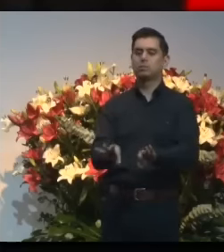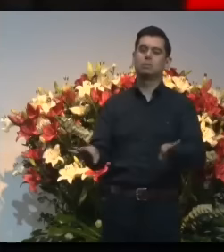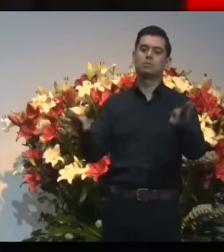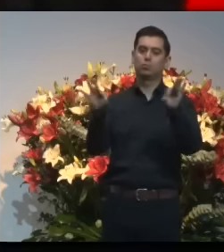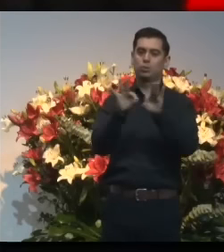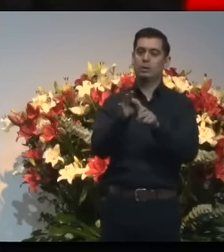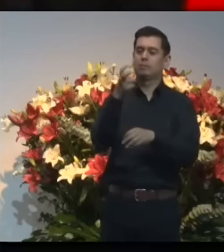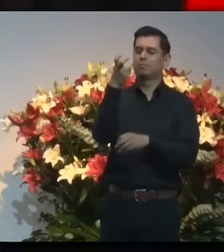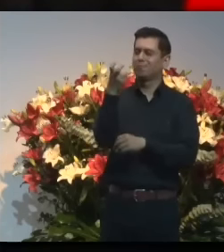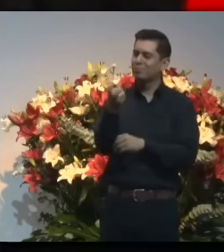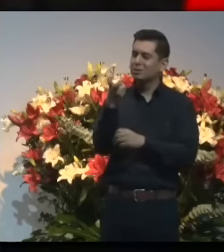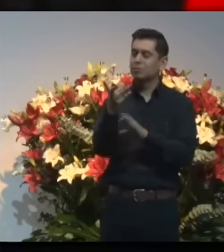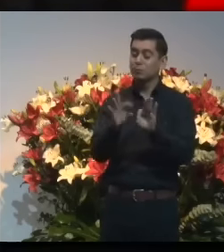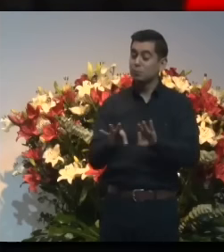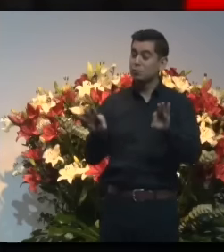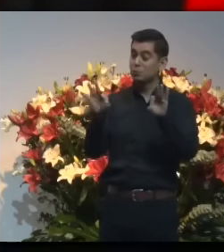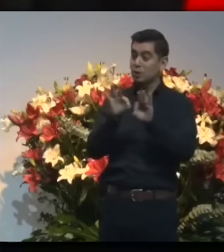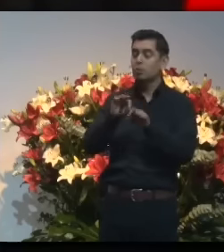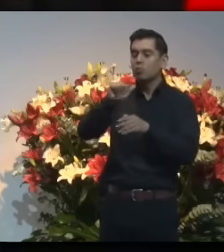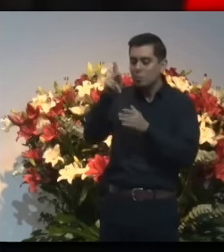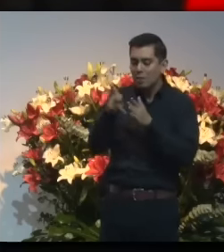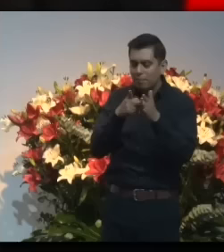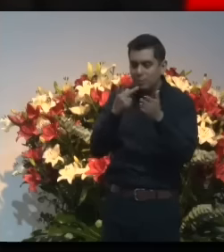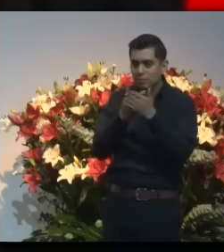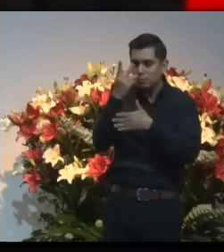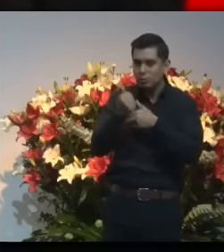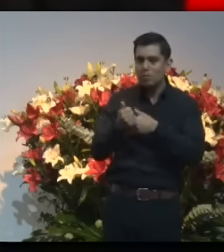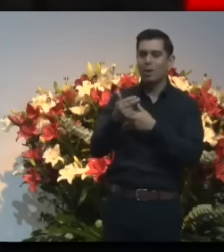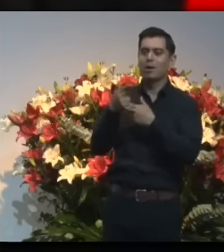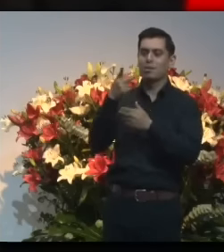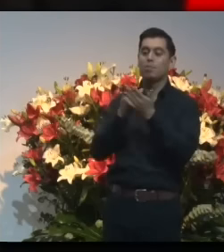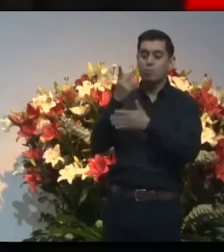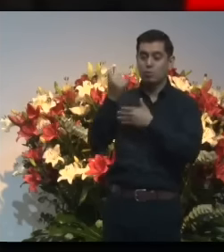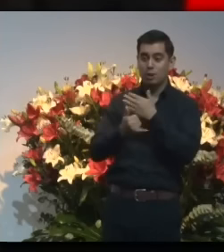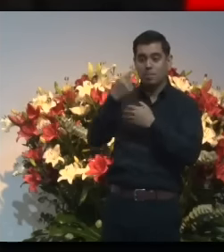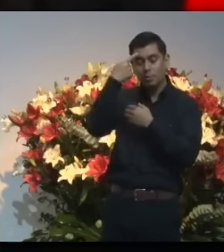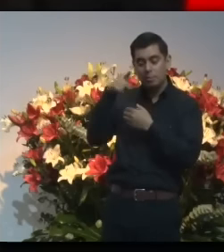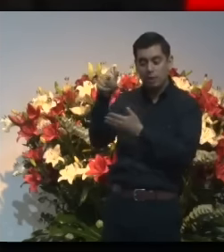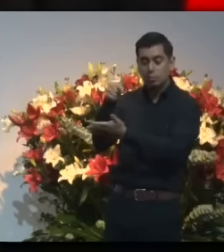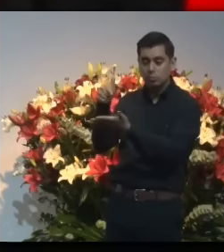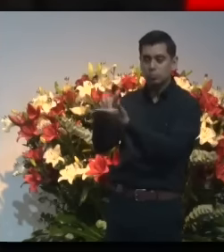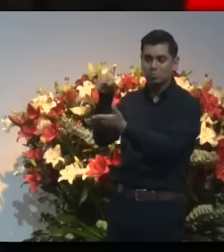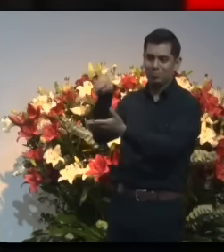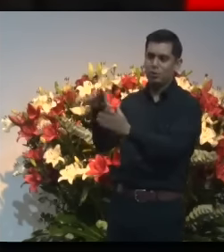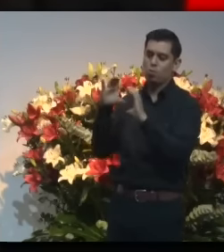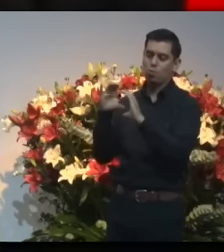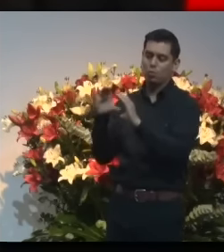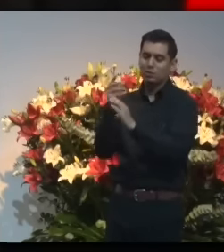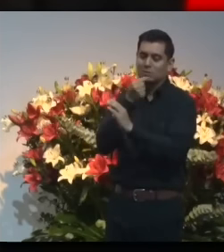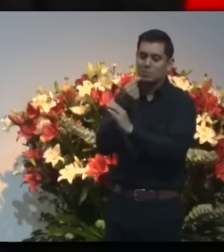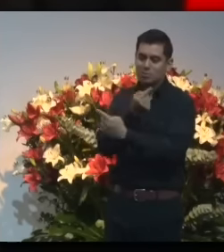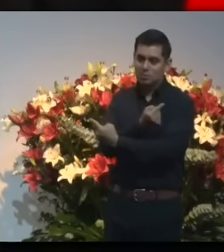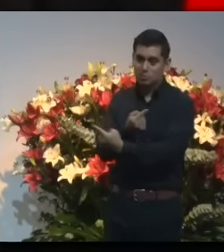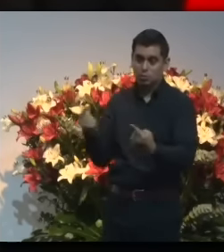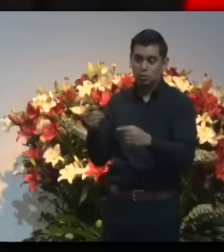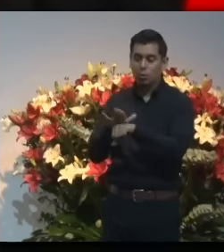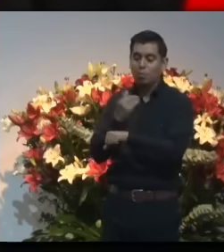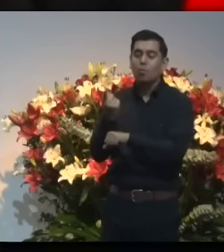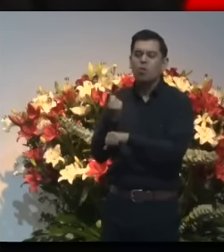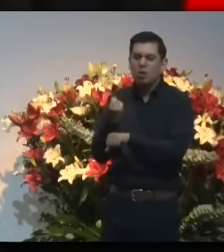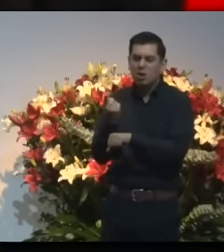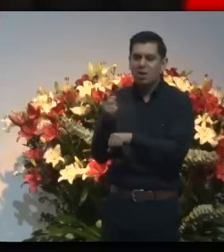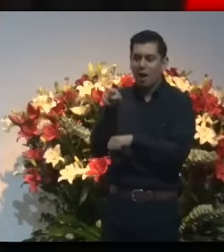el regreso de las estancias infantiles a las zonas rurales es clave. Es la etapa donde un niño desarrolla